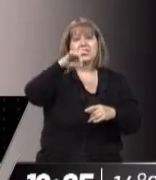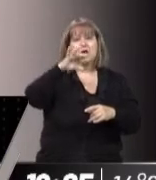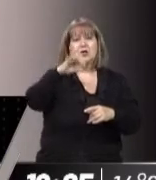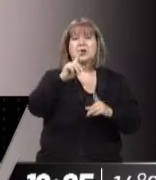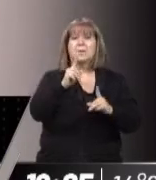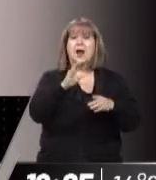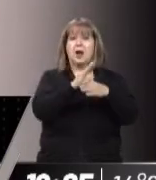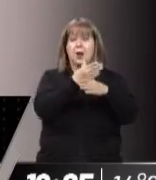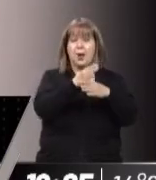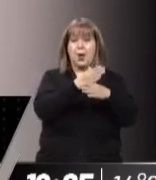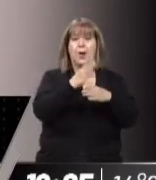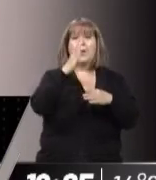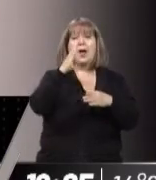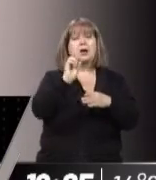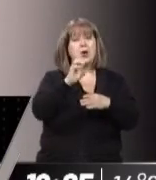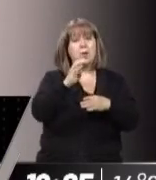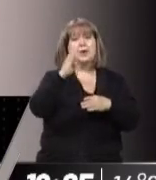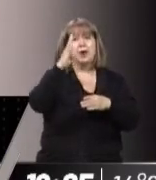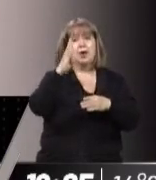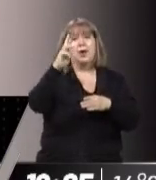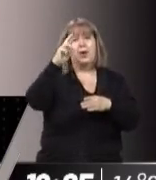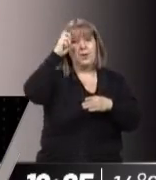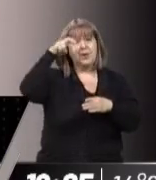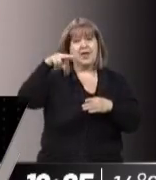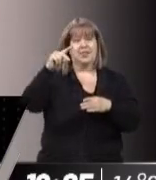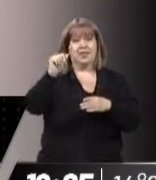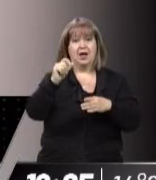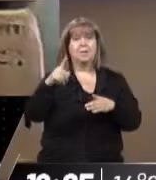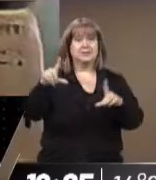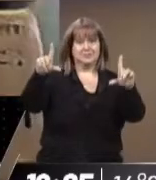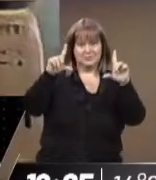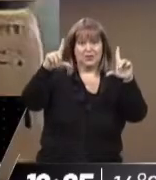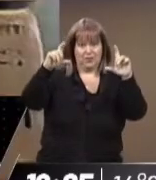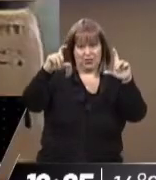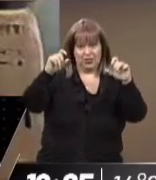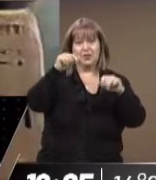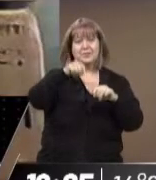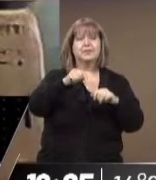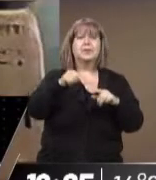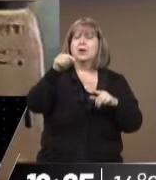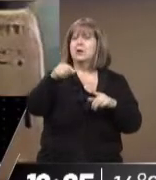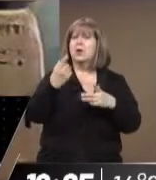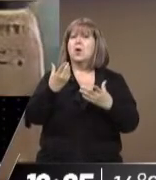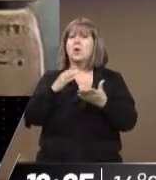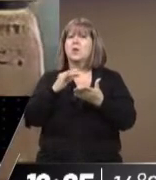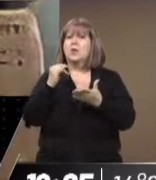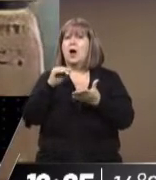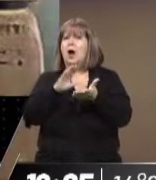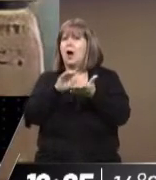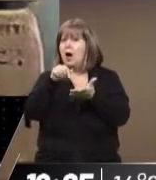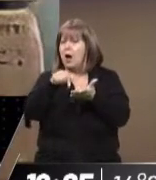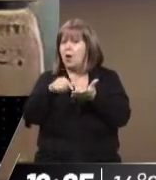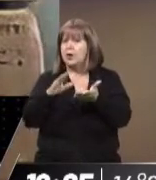también a su novia, Brenda Uliarte, a quien estamos viendo en imágenes. Sí. Bueno, una nueva imagen que se ha